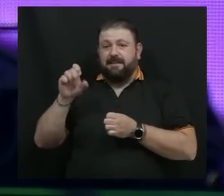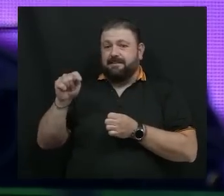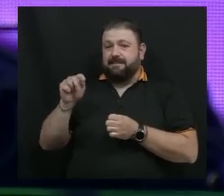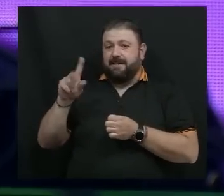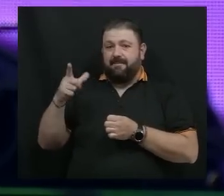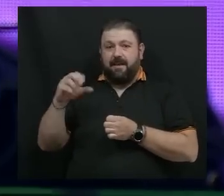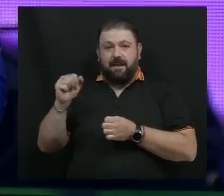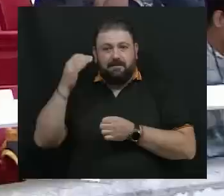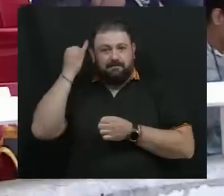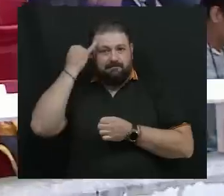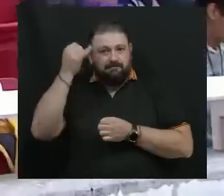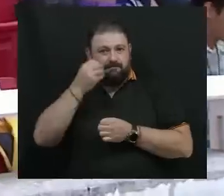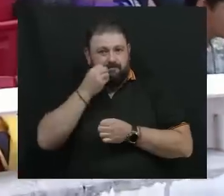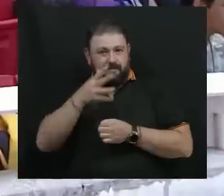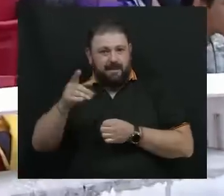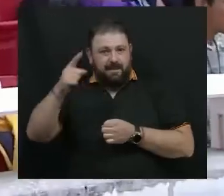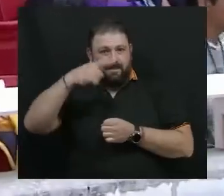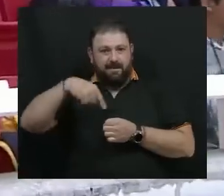aquí?